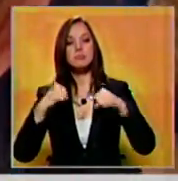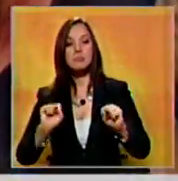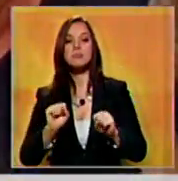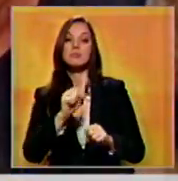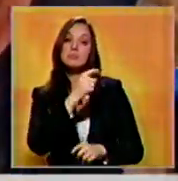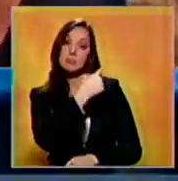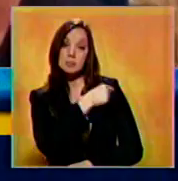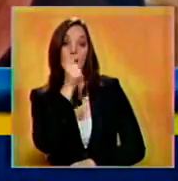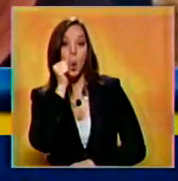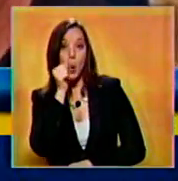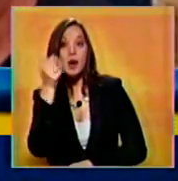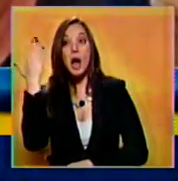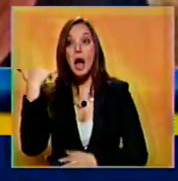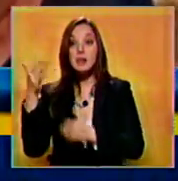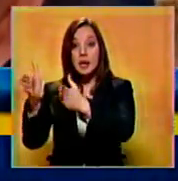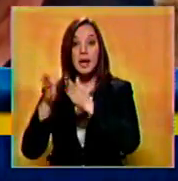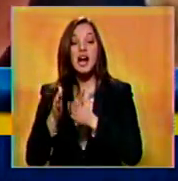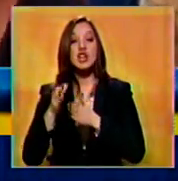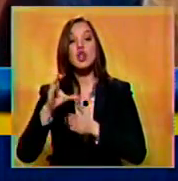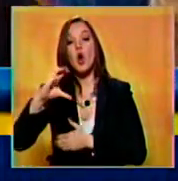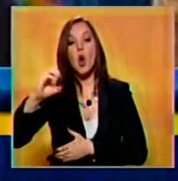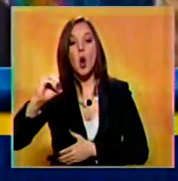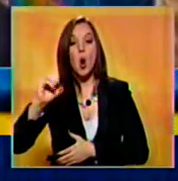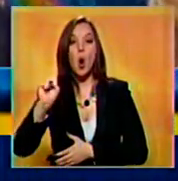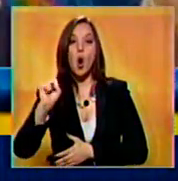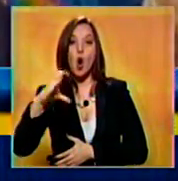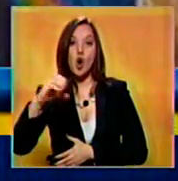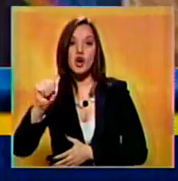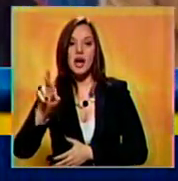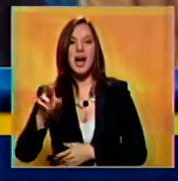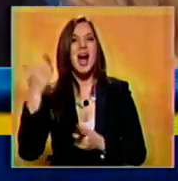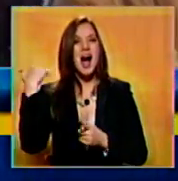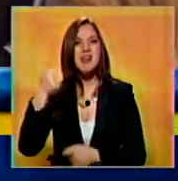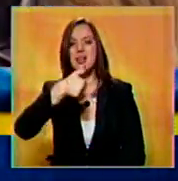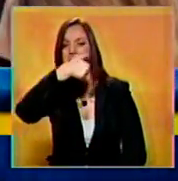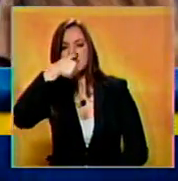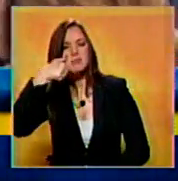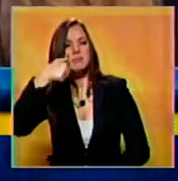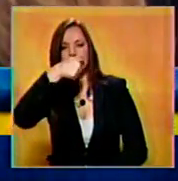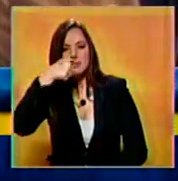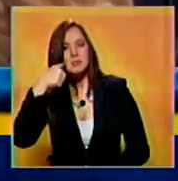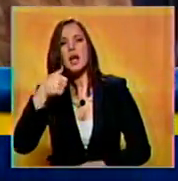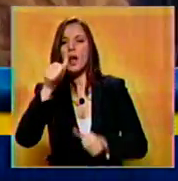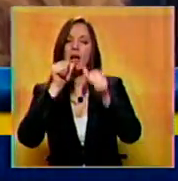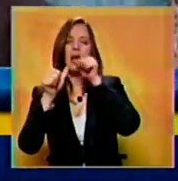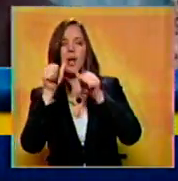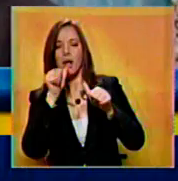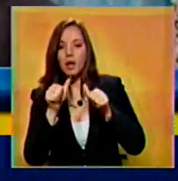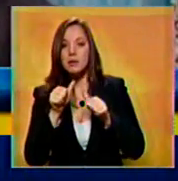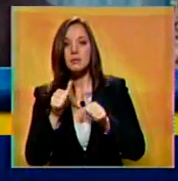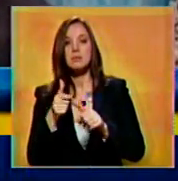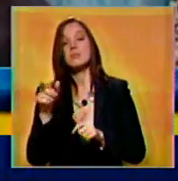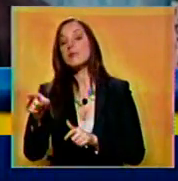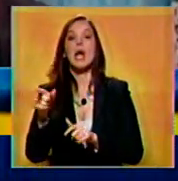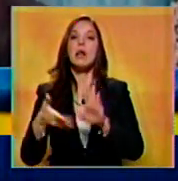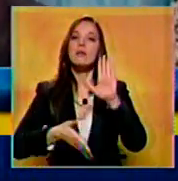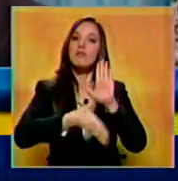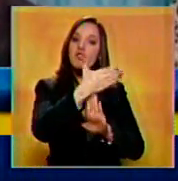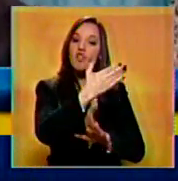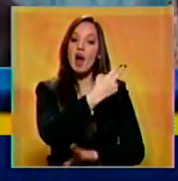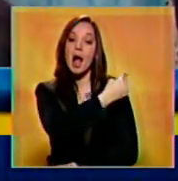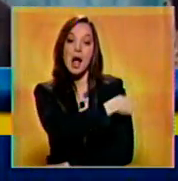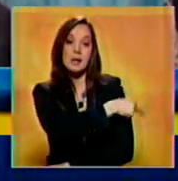comediante ganador de un Oscar, quien por varios años luchó contra su adicción a las drogas y el alcohol, acudió a una clínica en Minnesota, ya que